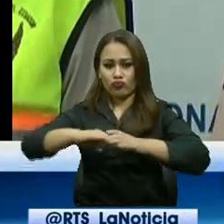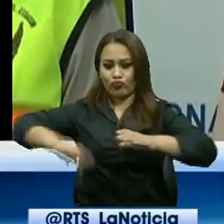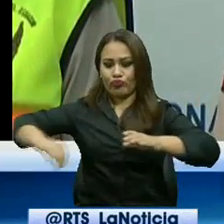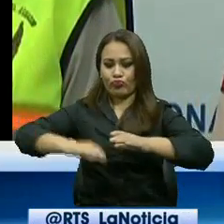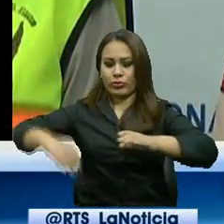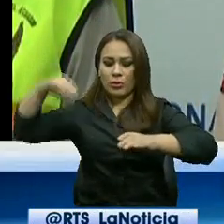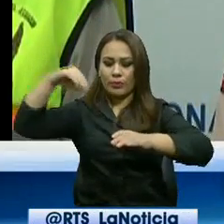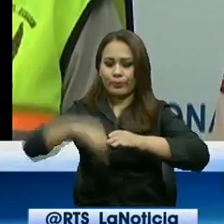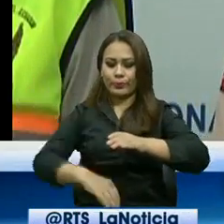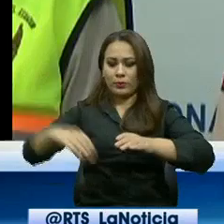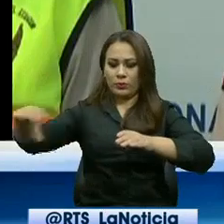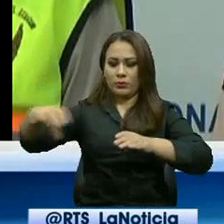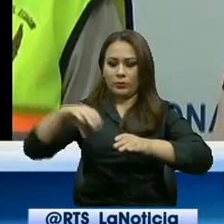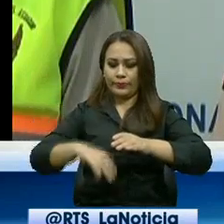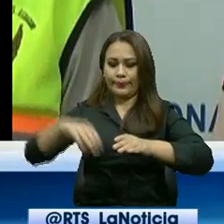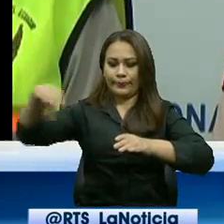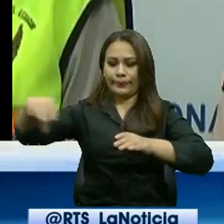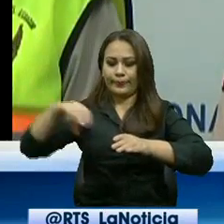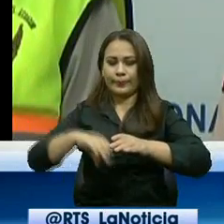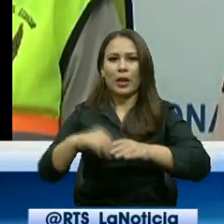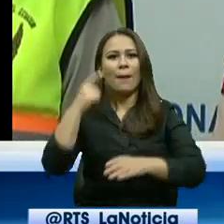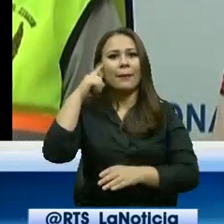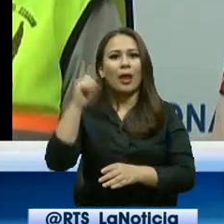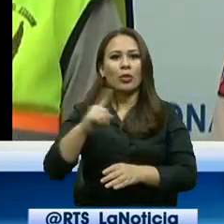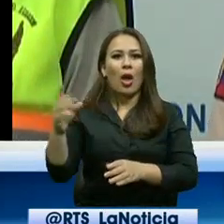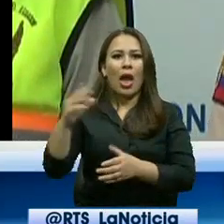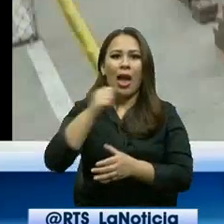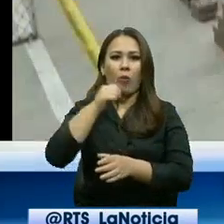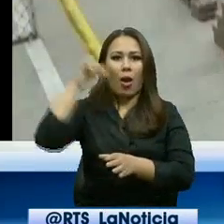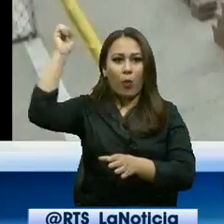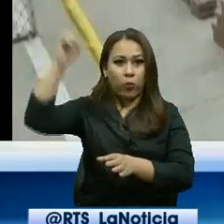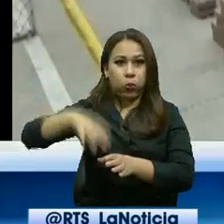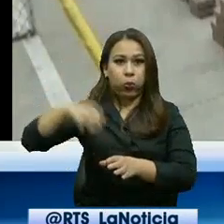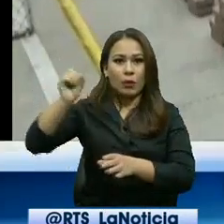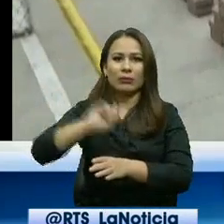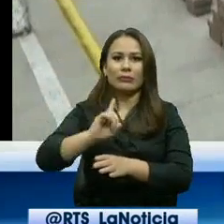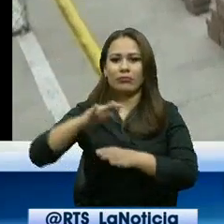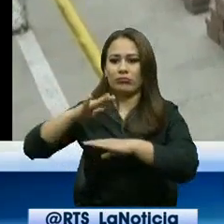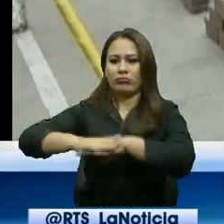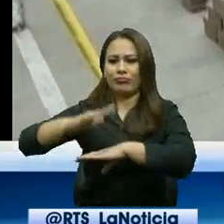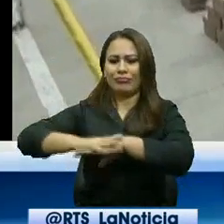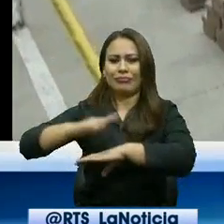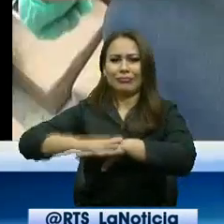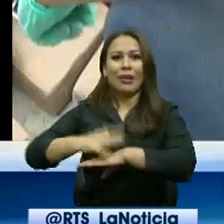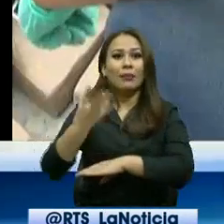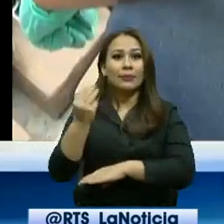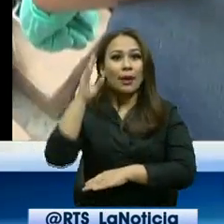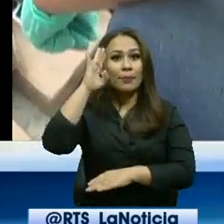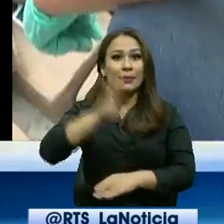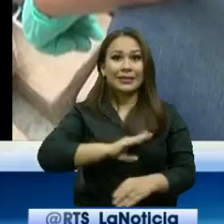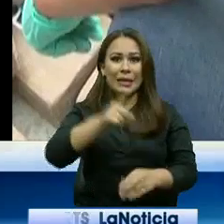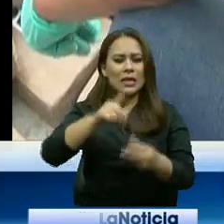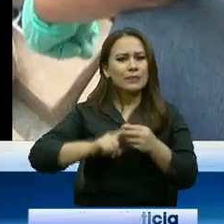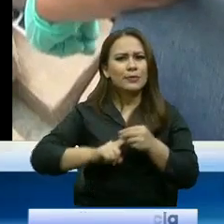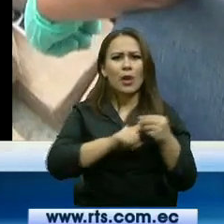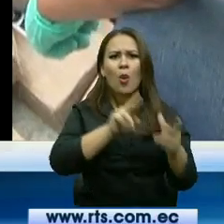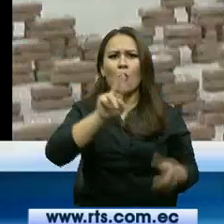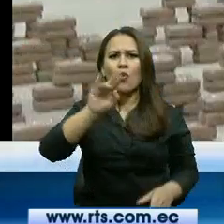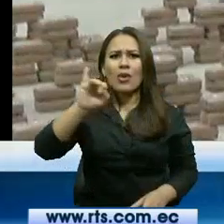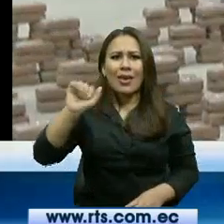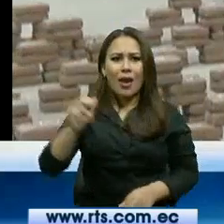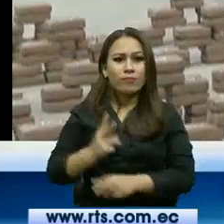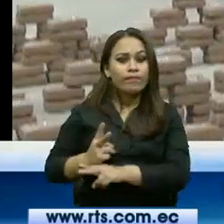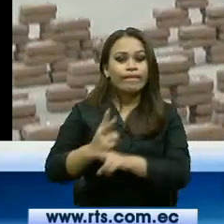respectivas seguridades para que no introduzcan la humedad. Desde hace 3 meses, agentes de la OIAN le seguían la pista a esta